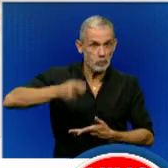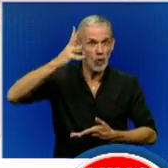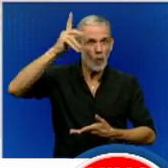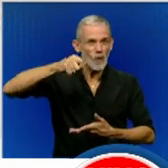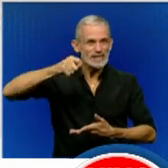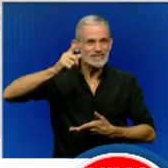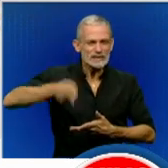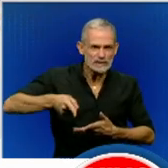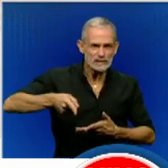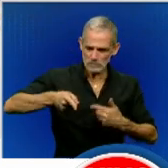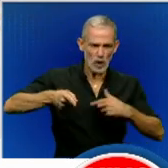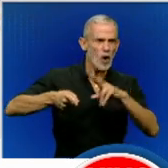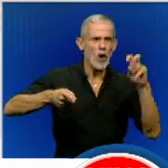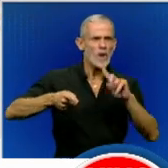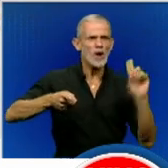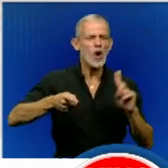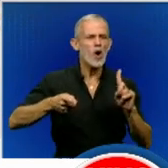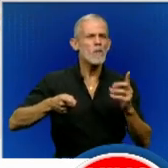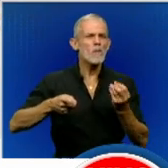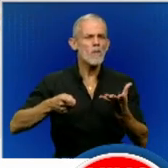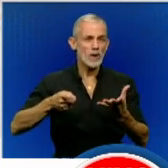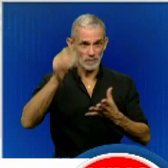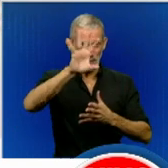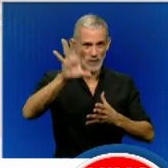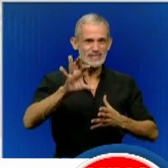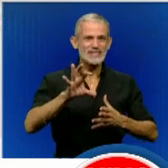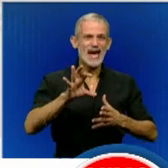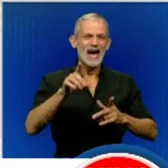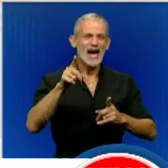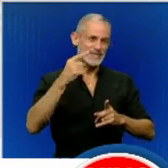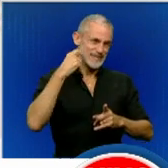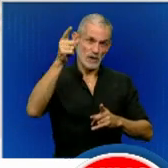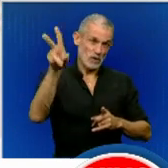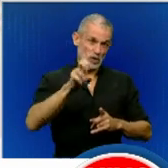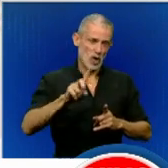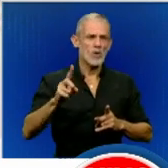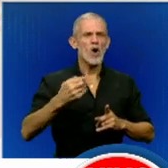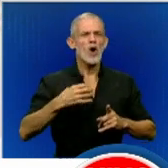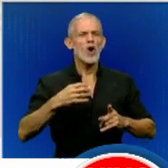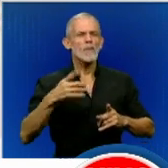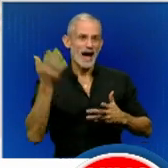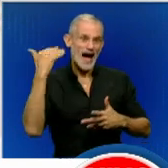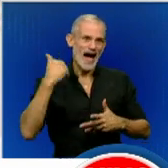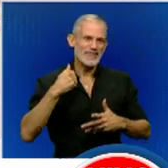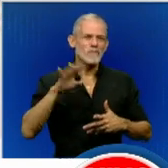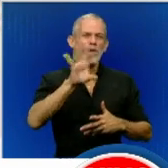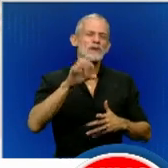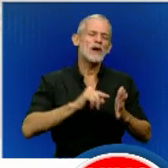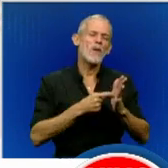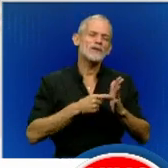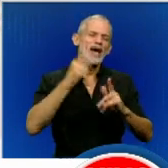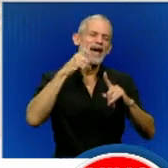y no podían cobrar y la provincia de buenos aires gobernada en ese momento por mar y eugenia vidal